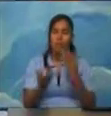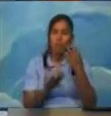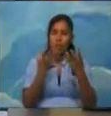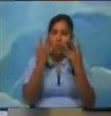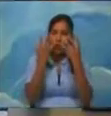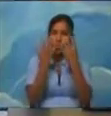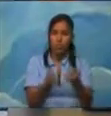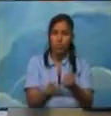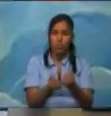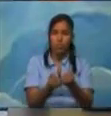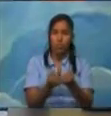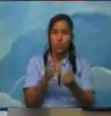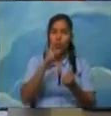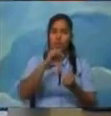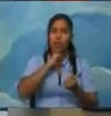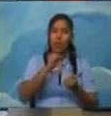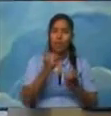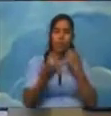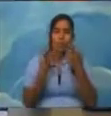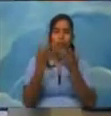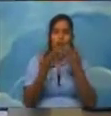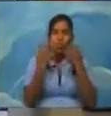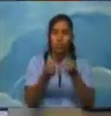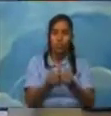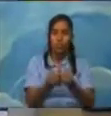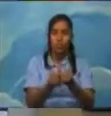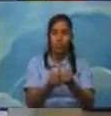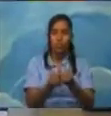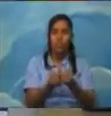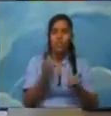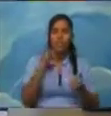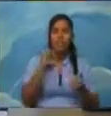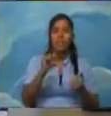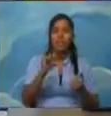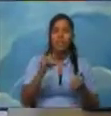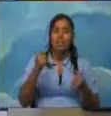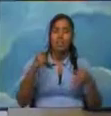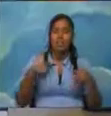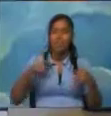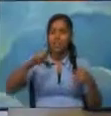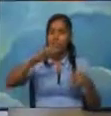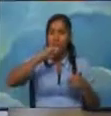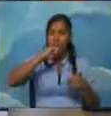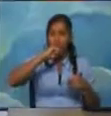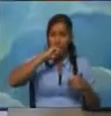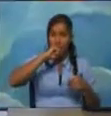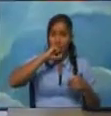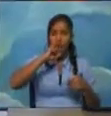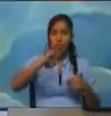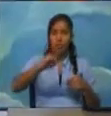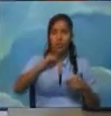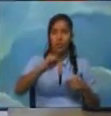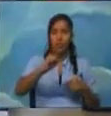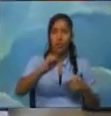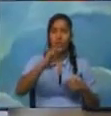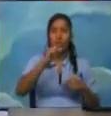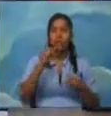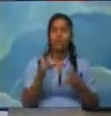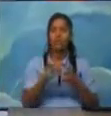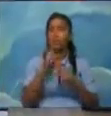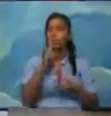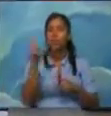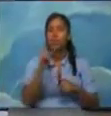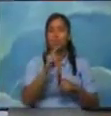Porque Jehová tu Dios es fuego consumidor. Dios celoso. Dios celoso. No